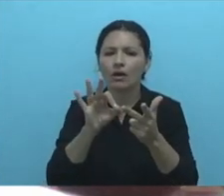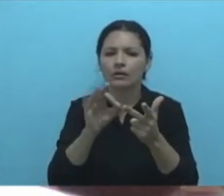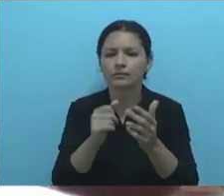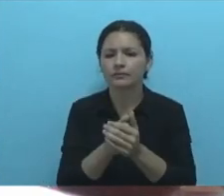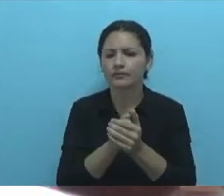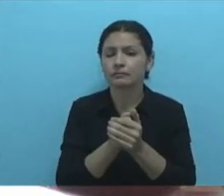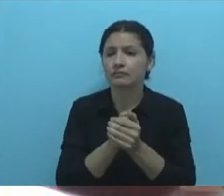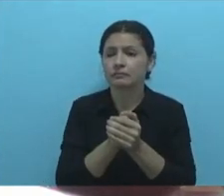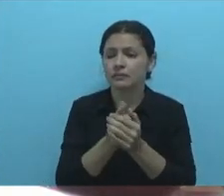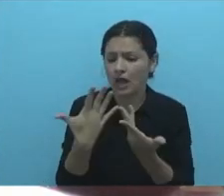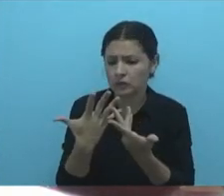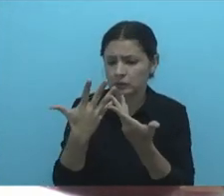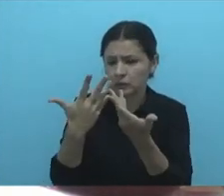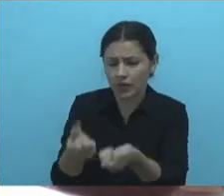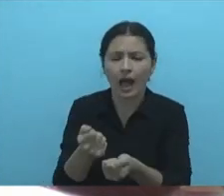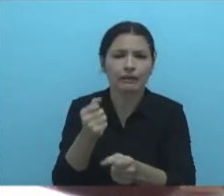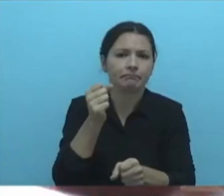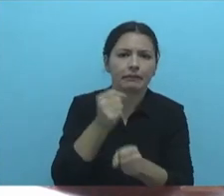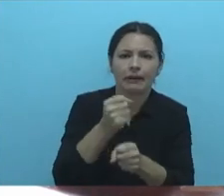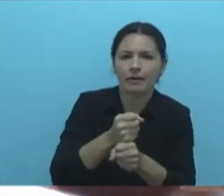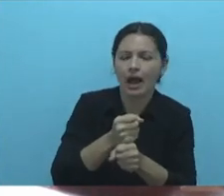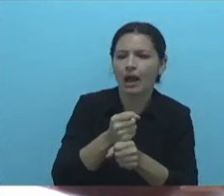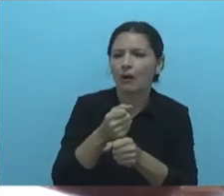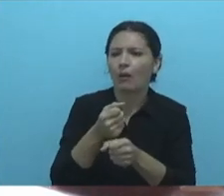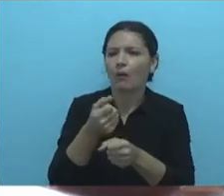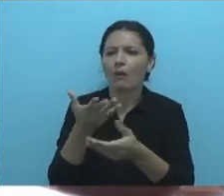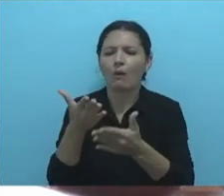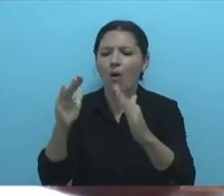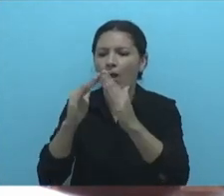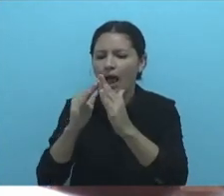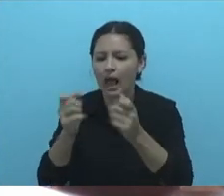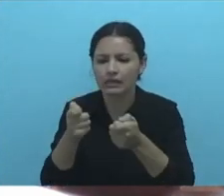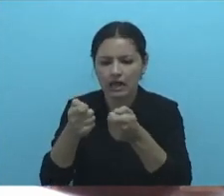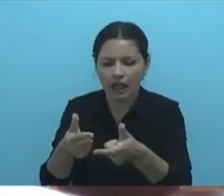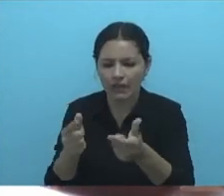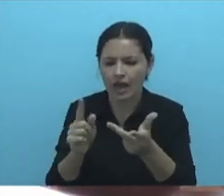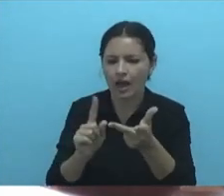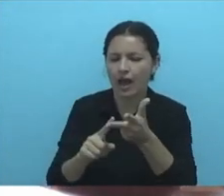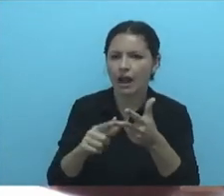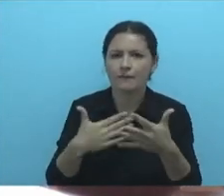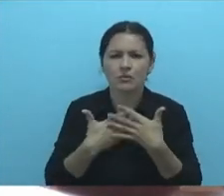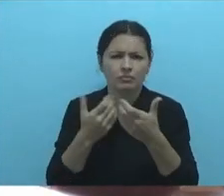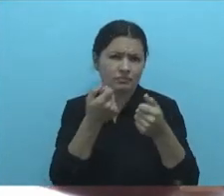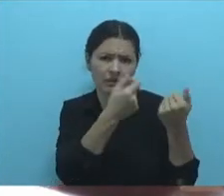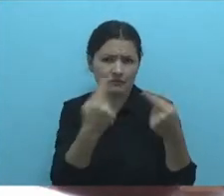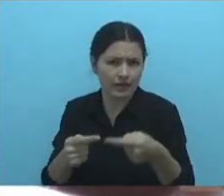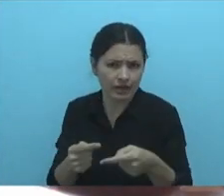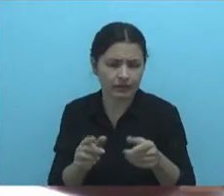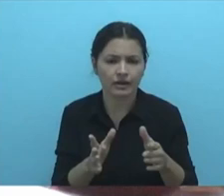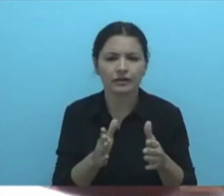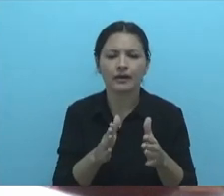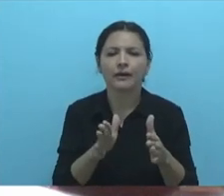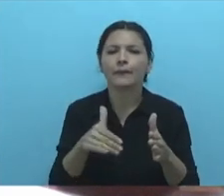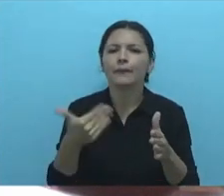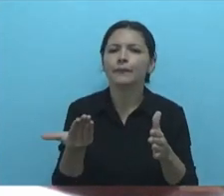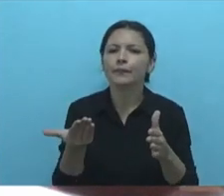realización de su vida A partir de un trabajo a partir un hogar a partir del amor entonces